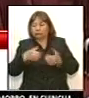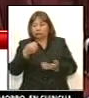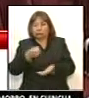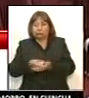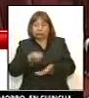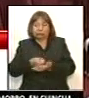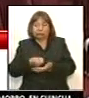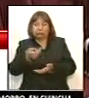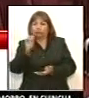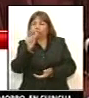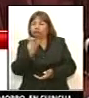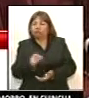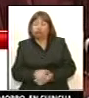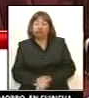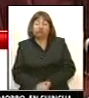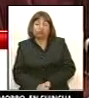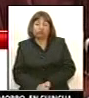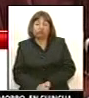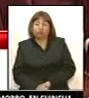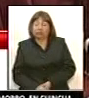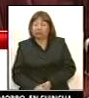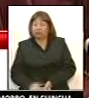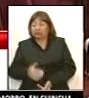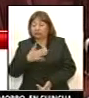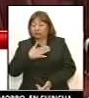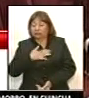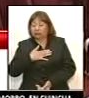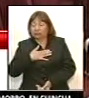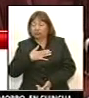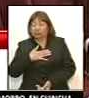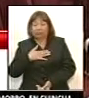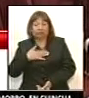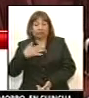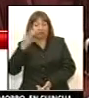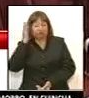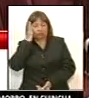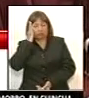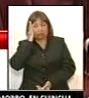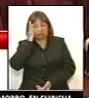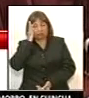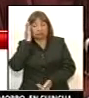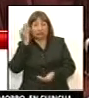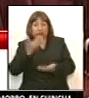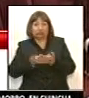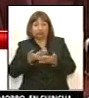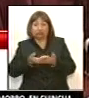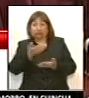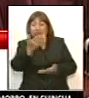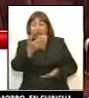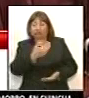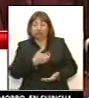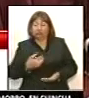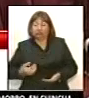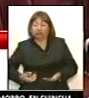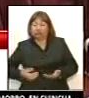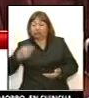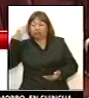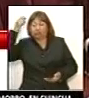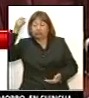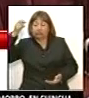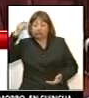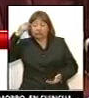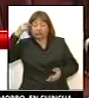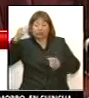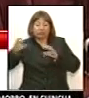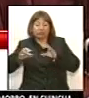contratan a estas personas. A mí me gustaría saber, presidente, o en todo caso que lo toma en cuenta el presidente, ¿qué política está adoptando